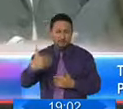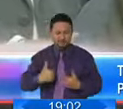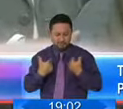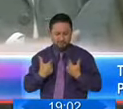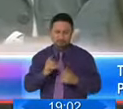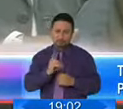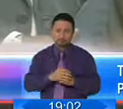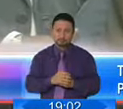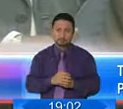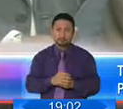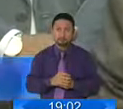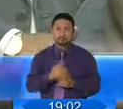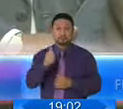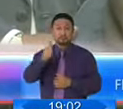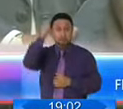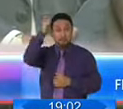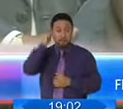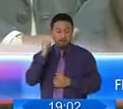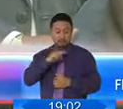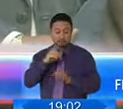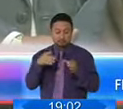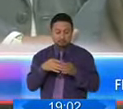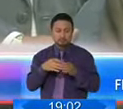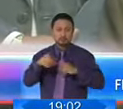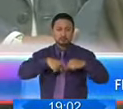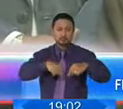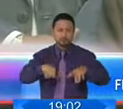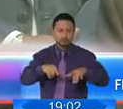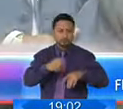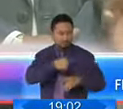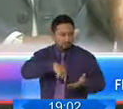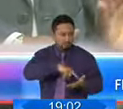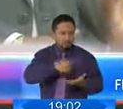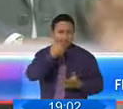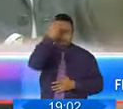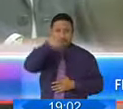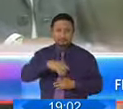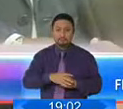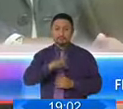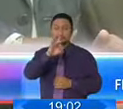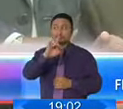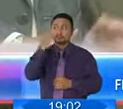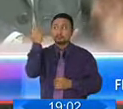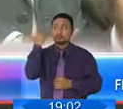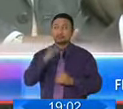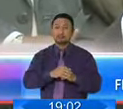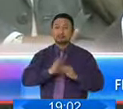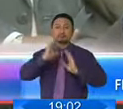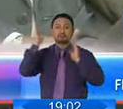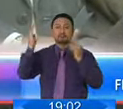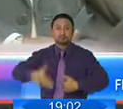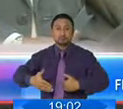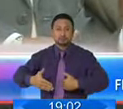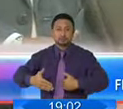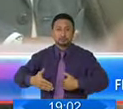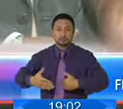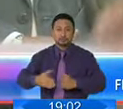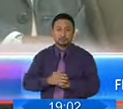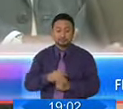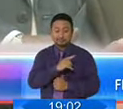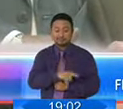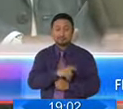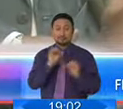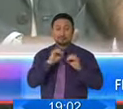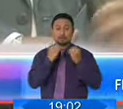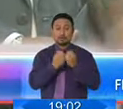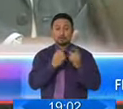La transportación el día de ayer decidió dar 8 días de plazo para que estos